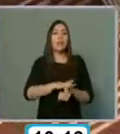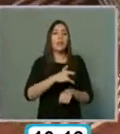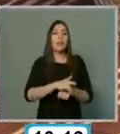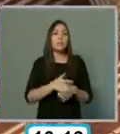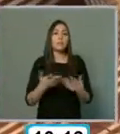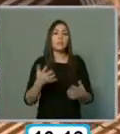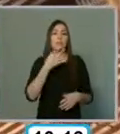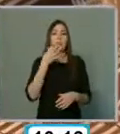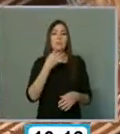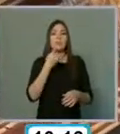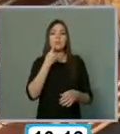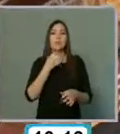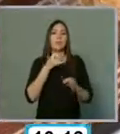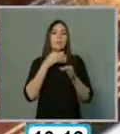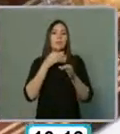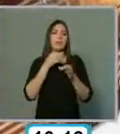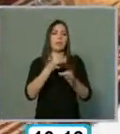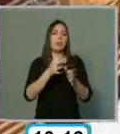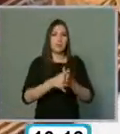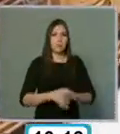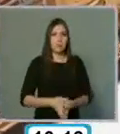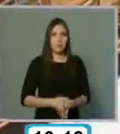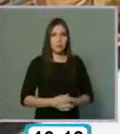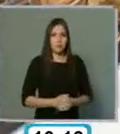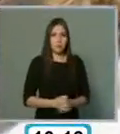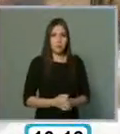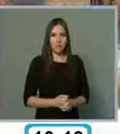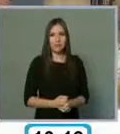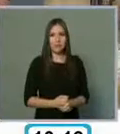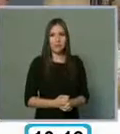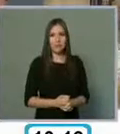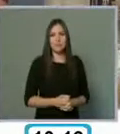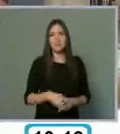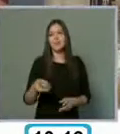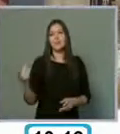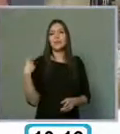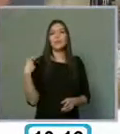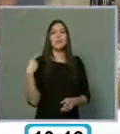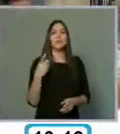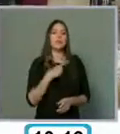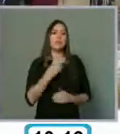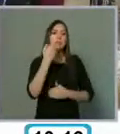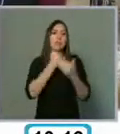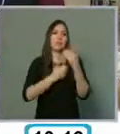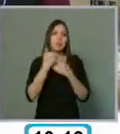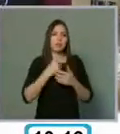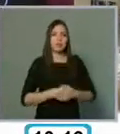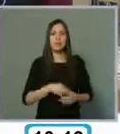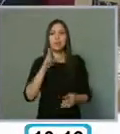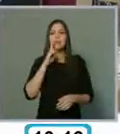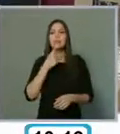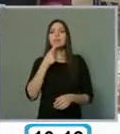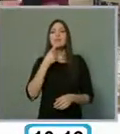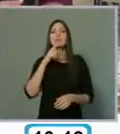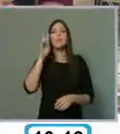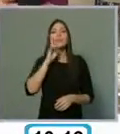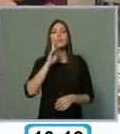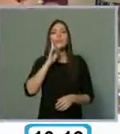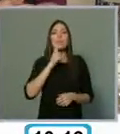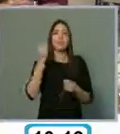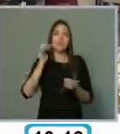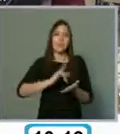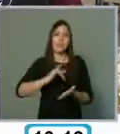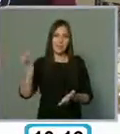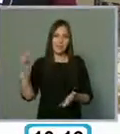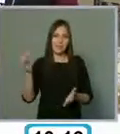la verdad es que se me antojó mucho. Este es para nosotros nada más. Bueno, pues vamos a probar. Lore, muchísimas gracias.